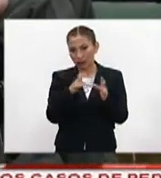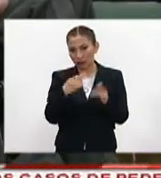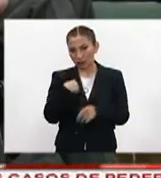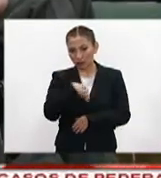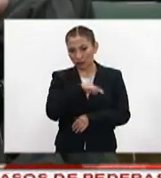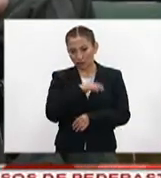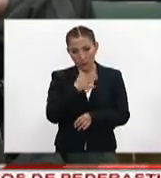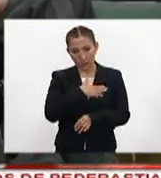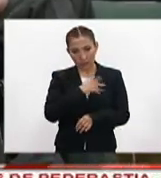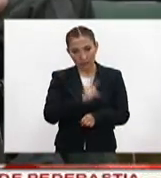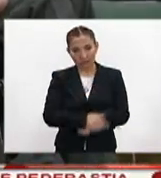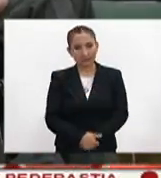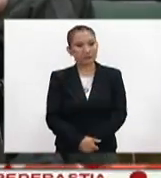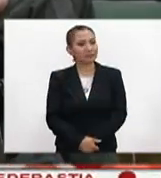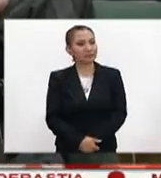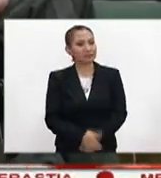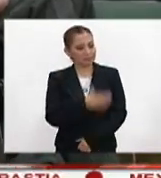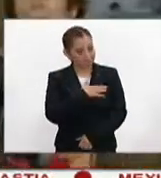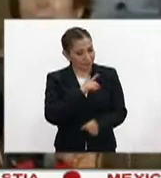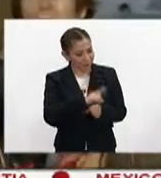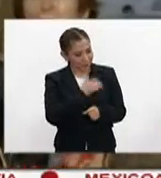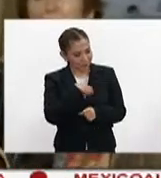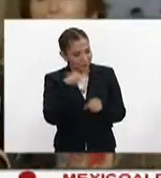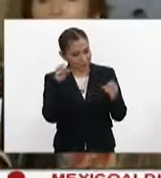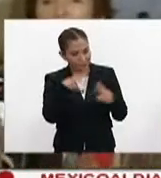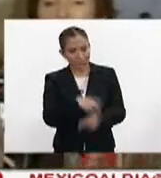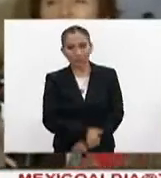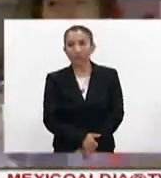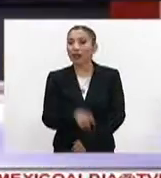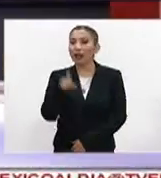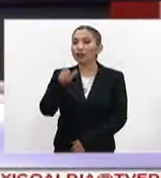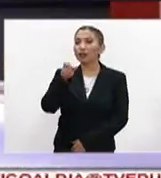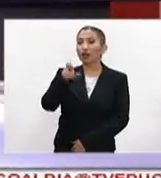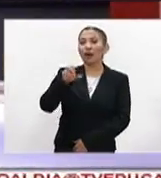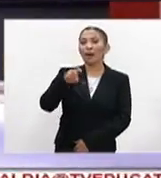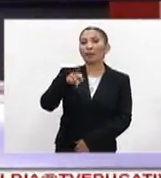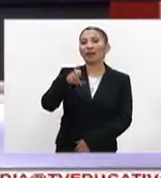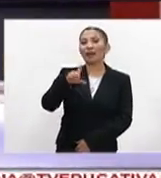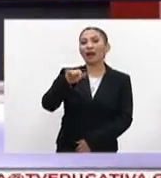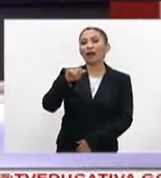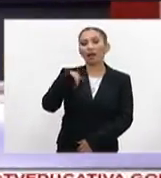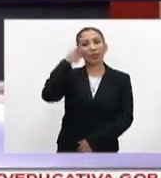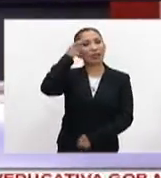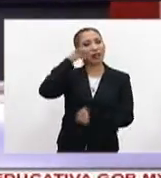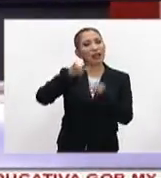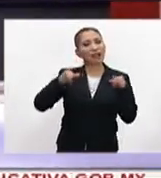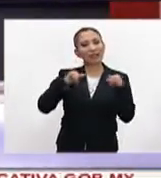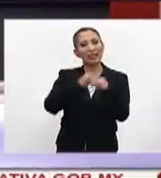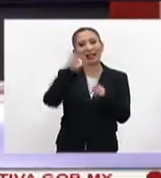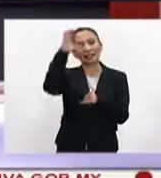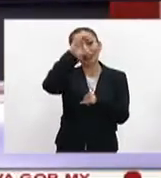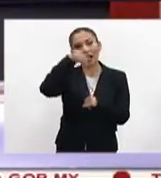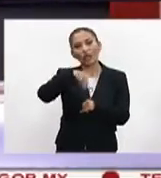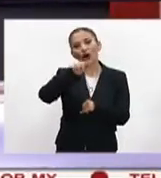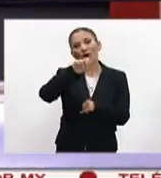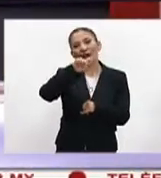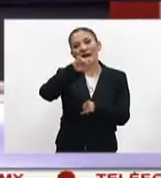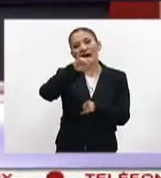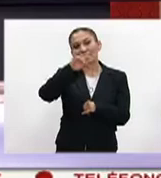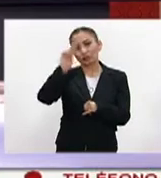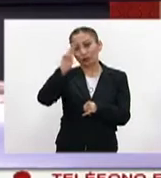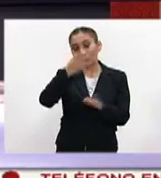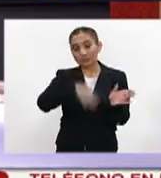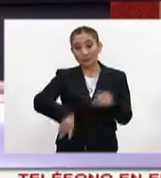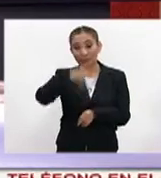Día. Muy buenos días. Buenos días, hasta luego. Es el doctor Miguel Alcubierre, director del Instituto de Ciencias Nucleares de la UNAM.